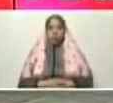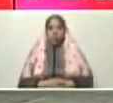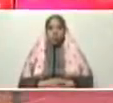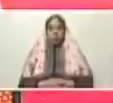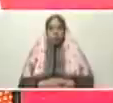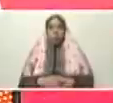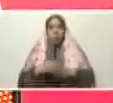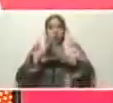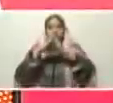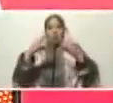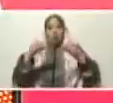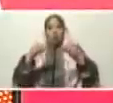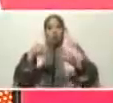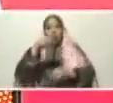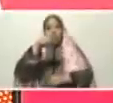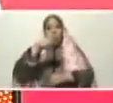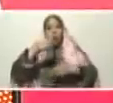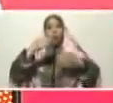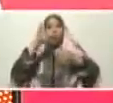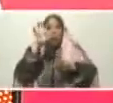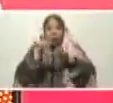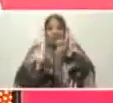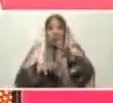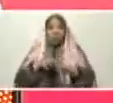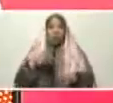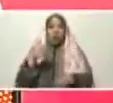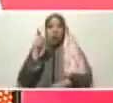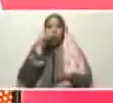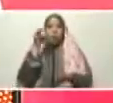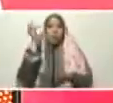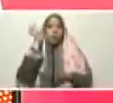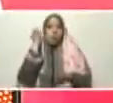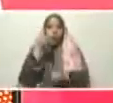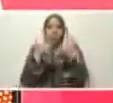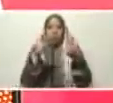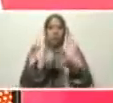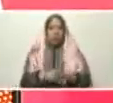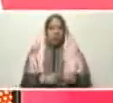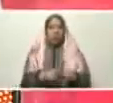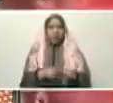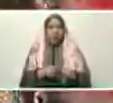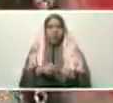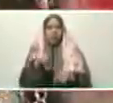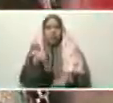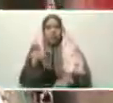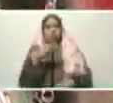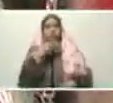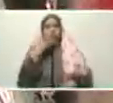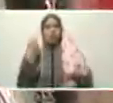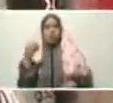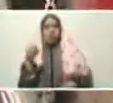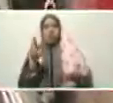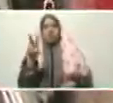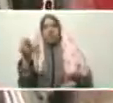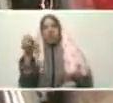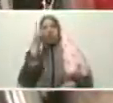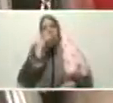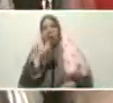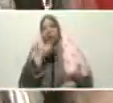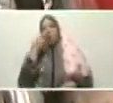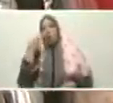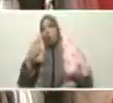todo ser vivo en todas las etapas muchachas ustedes que están muchas chicas 20 años